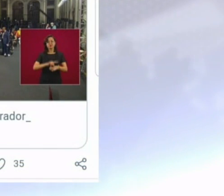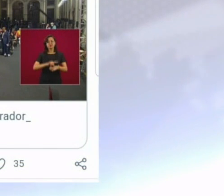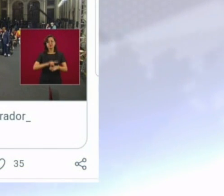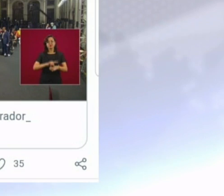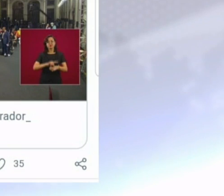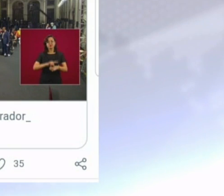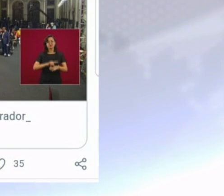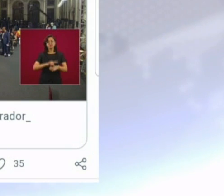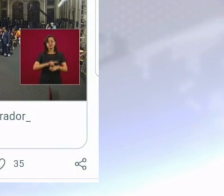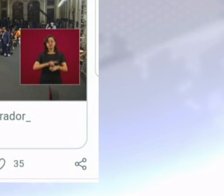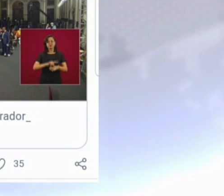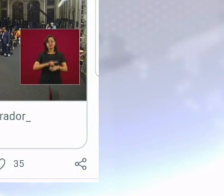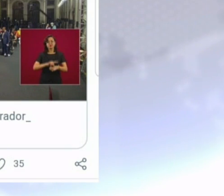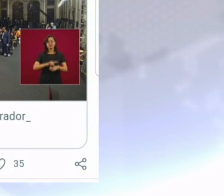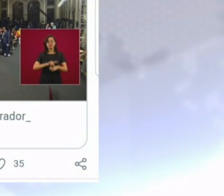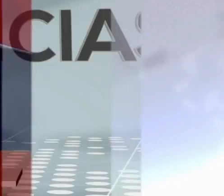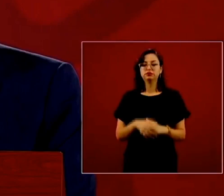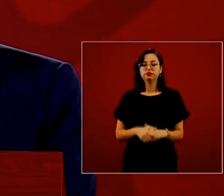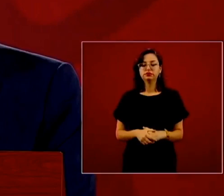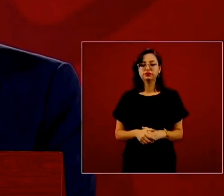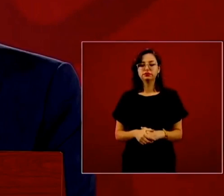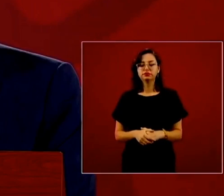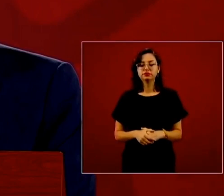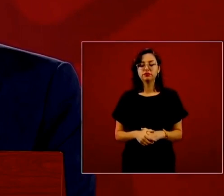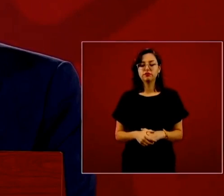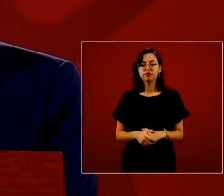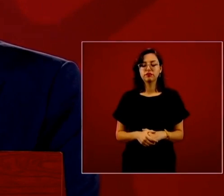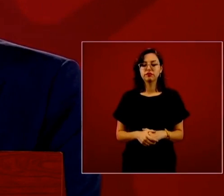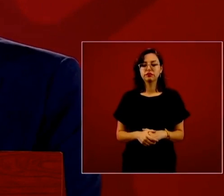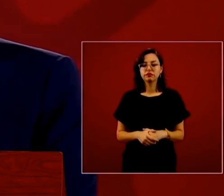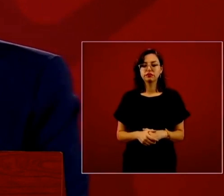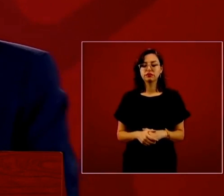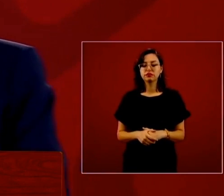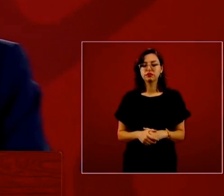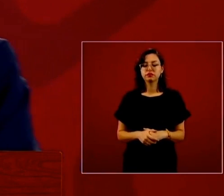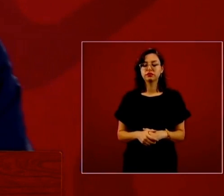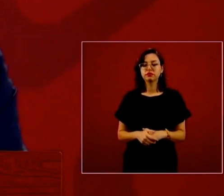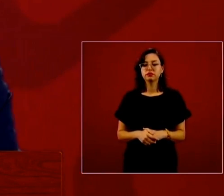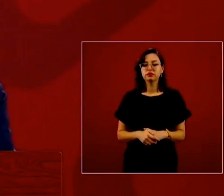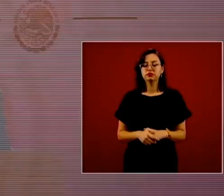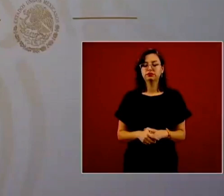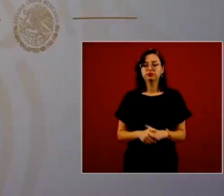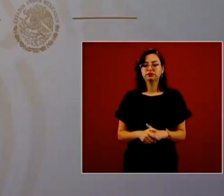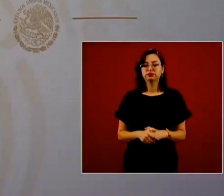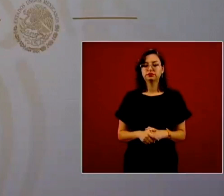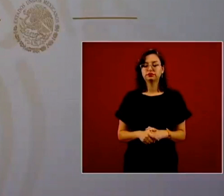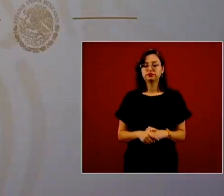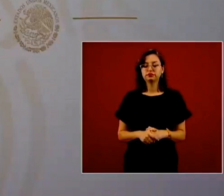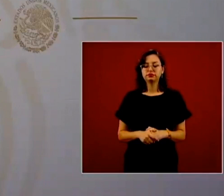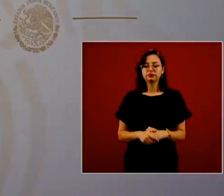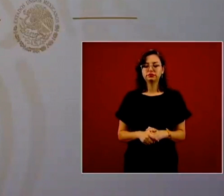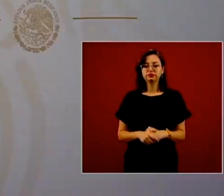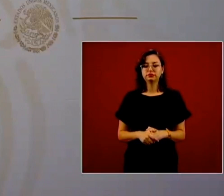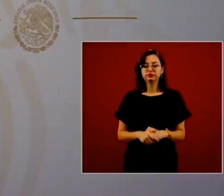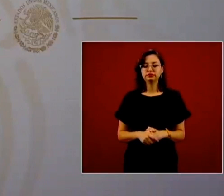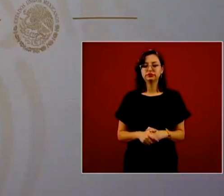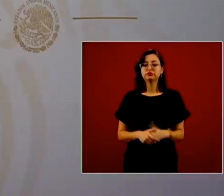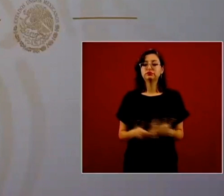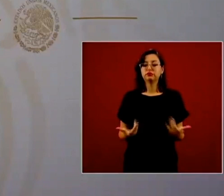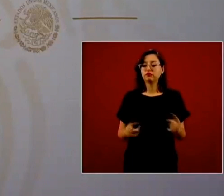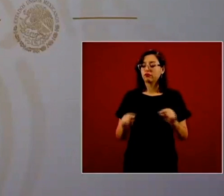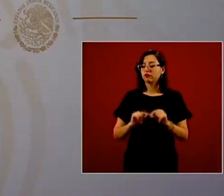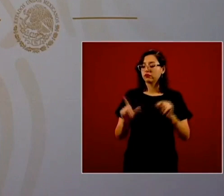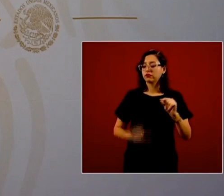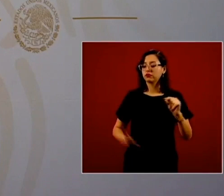presupuesto 2020 y es que asegura que de acuerdo a las necesidades provocadas por este coronavirus, tiene que haber un